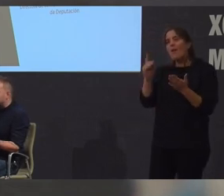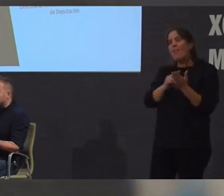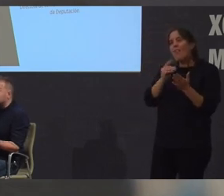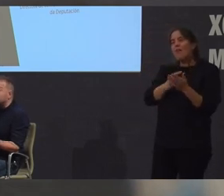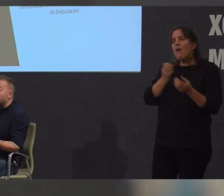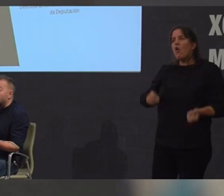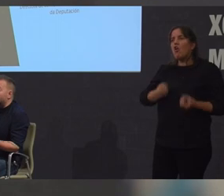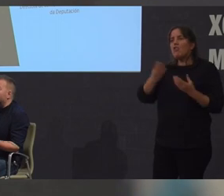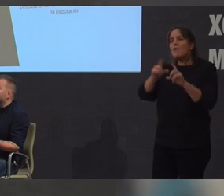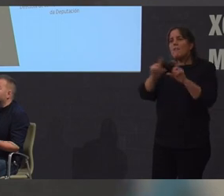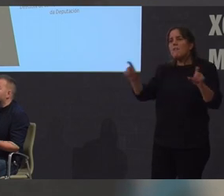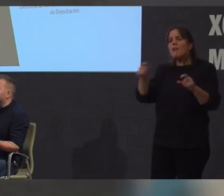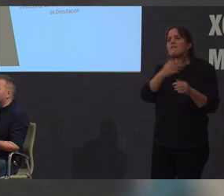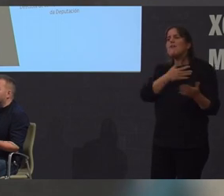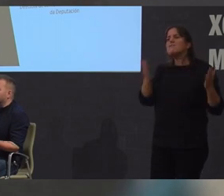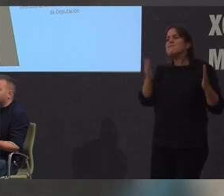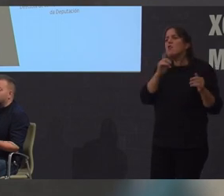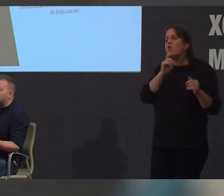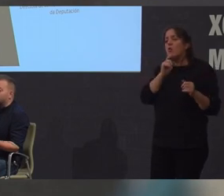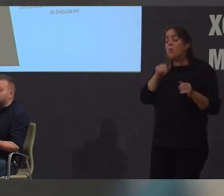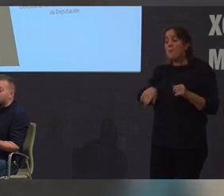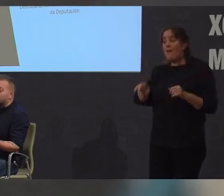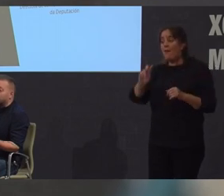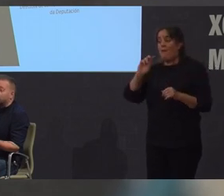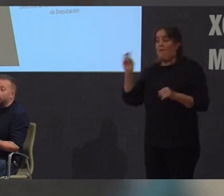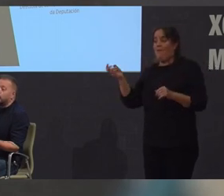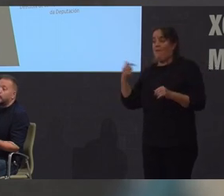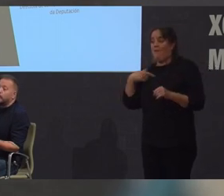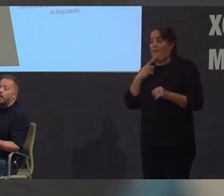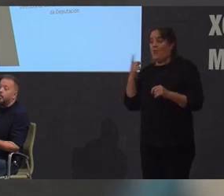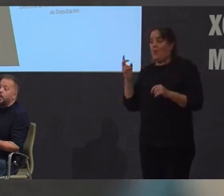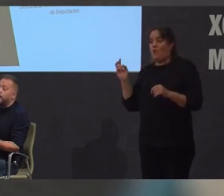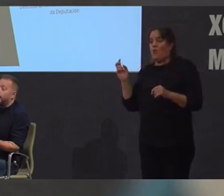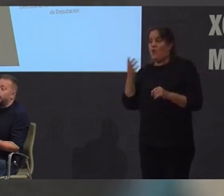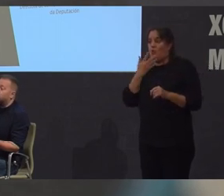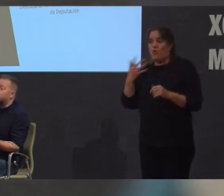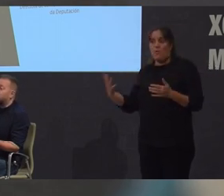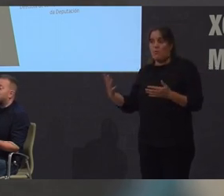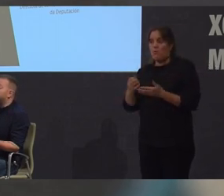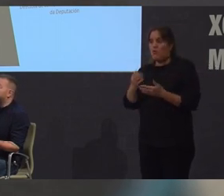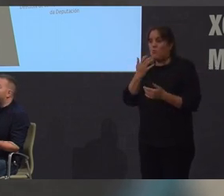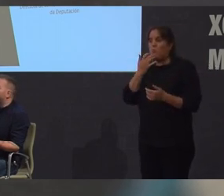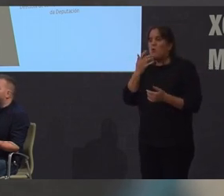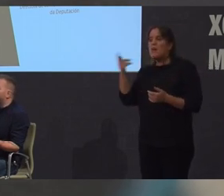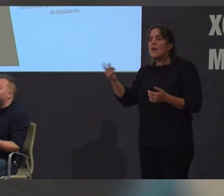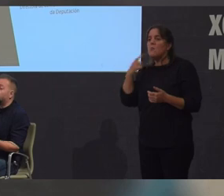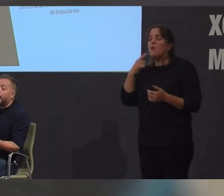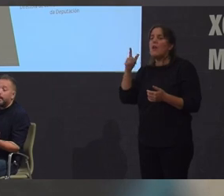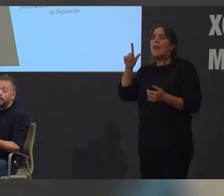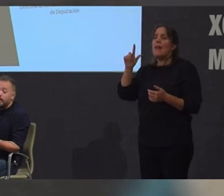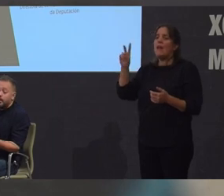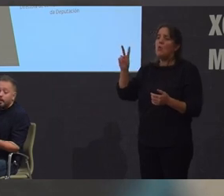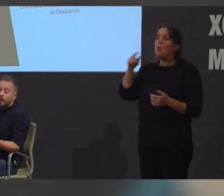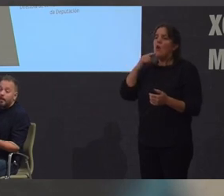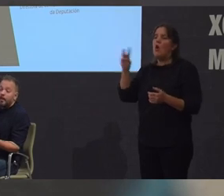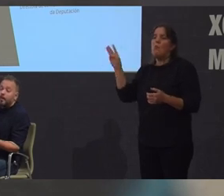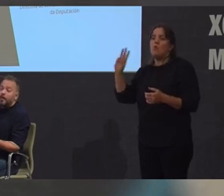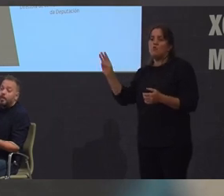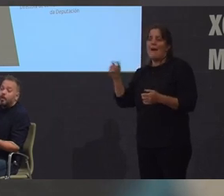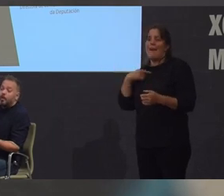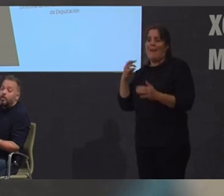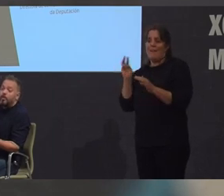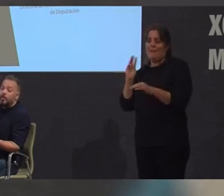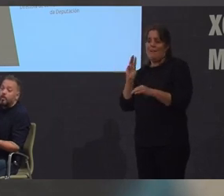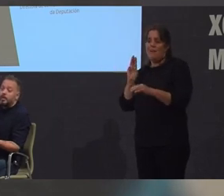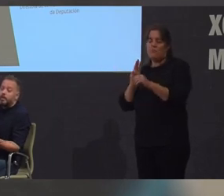responsabilidad de estas empresas, cosa que sí había durante el régimen nazi. Todos conocíamos la responsabilidad de BMW o de Volkswagen en el